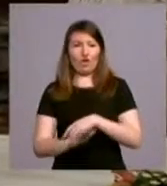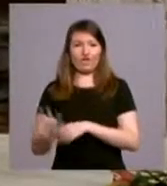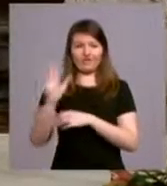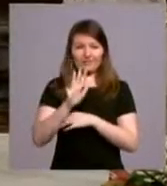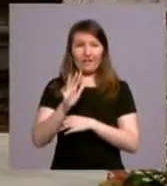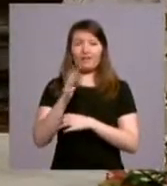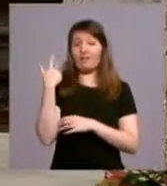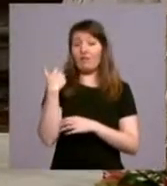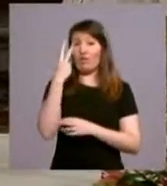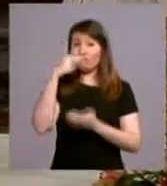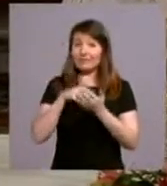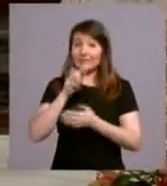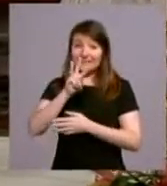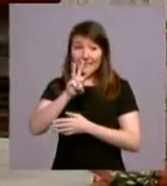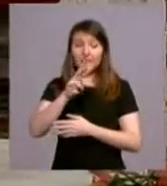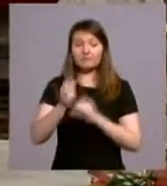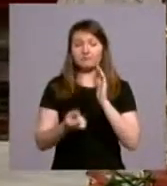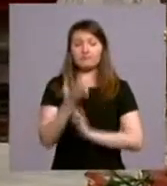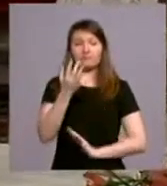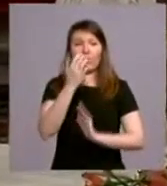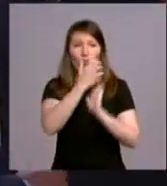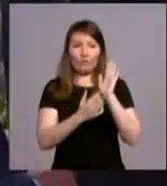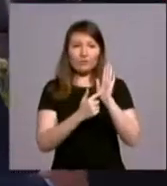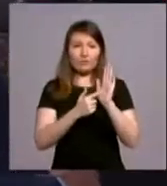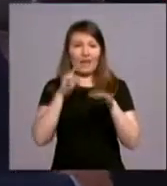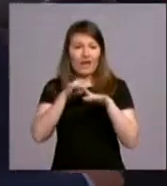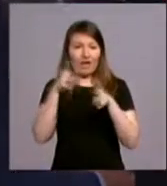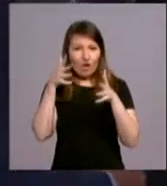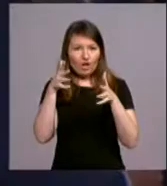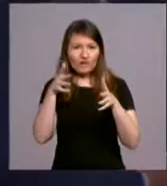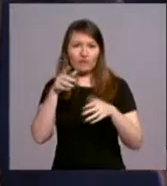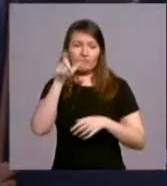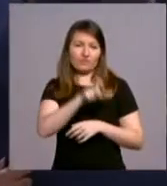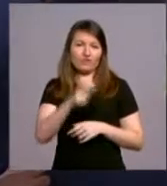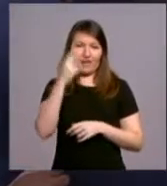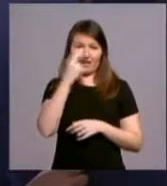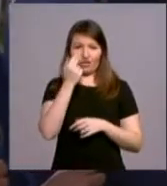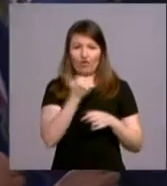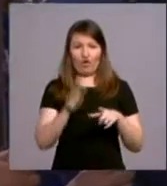publicaron el documento Orientaciones para la atención pastoral de los católicos orientales en España.